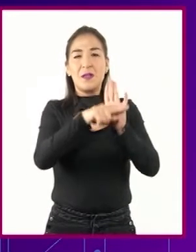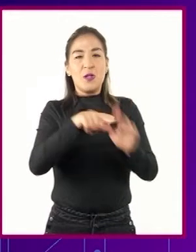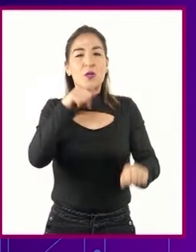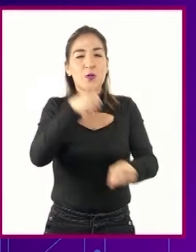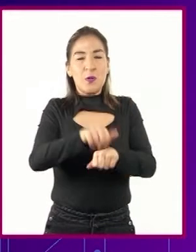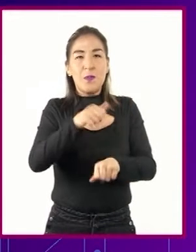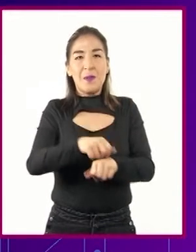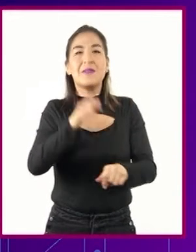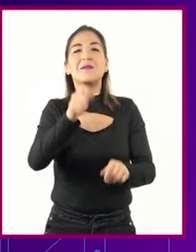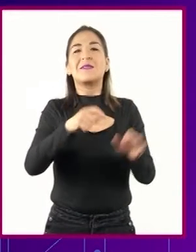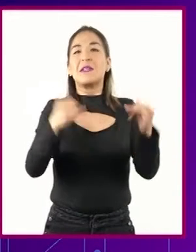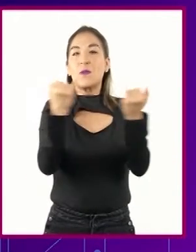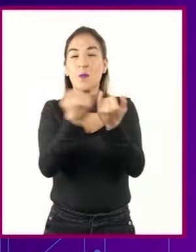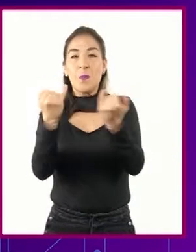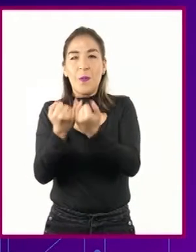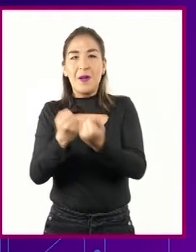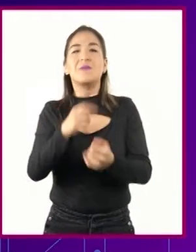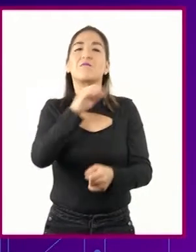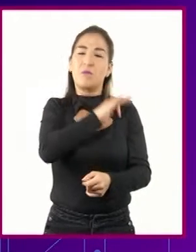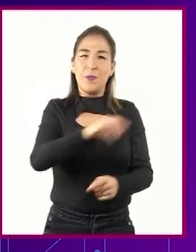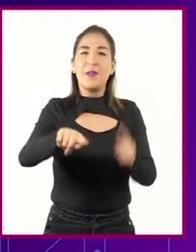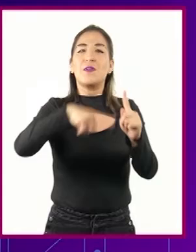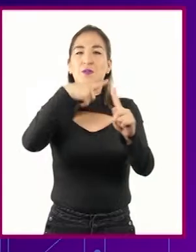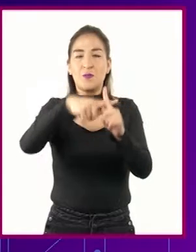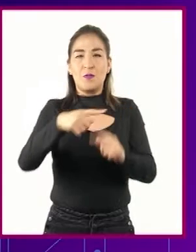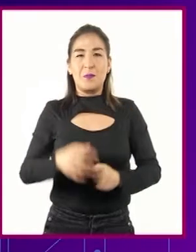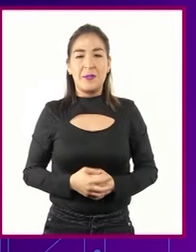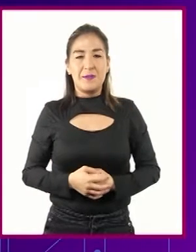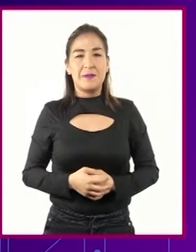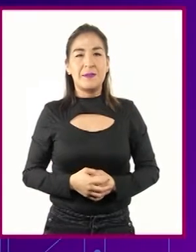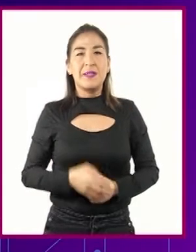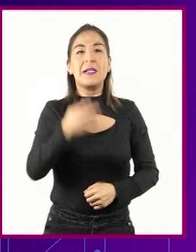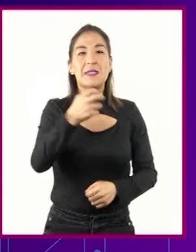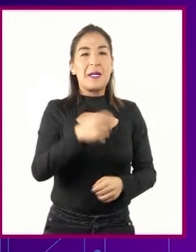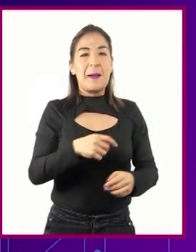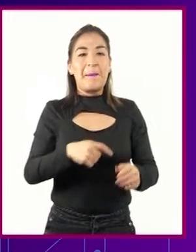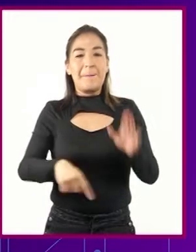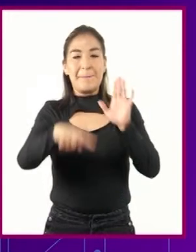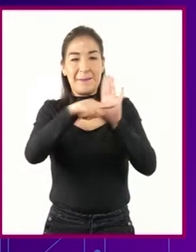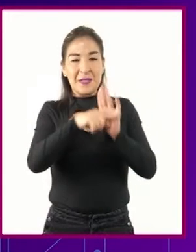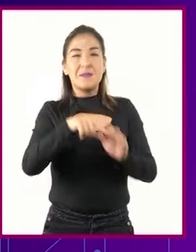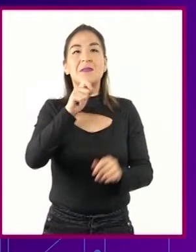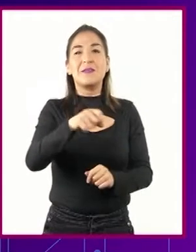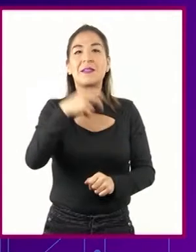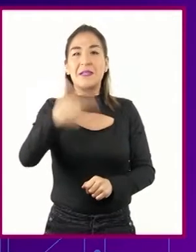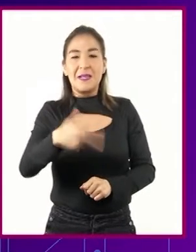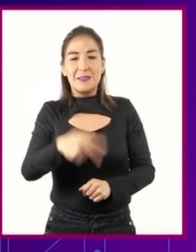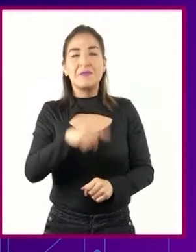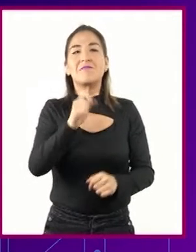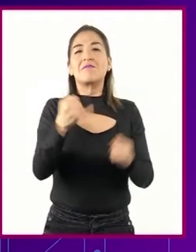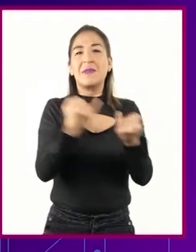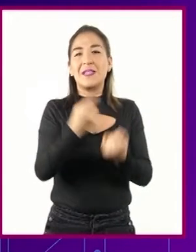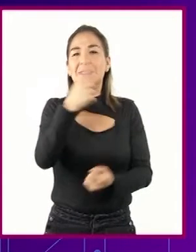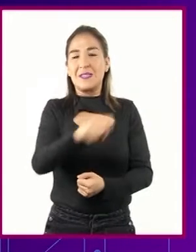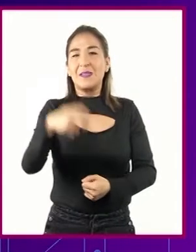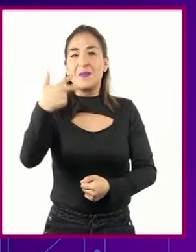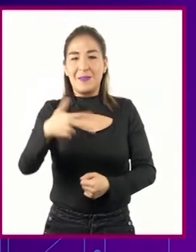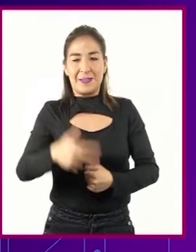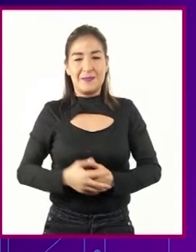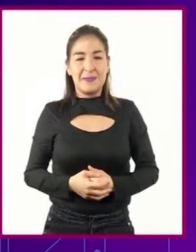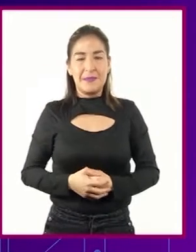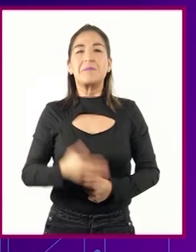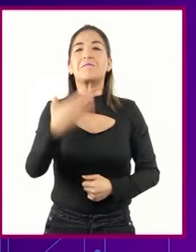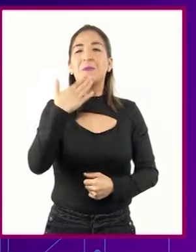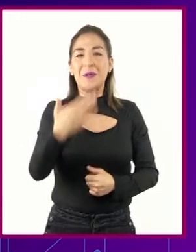con signos iguales, podemos sumarlos. Menos 100 menos 13 es igual a menos 113.